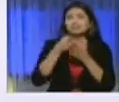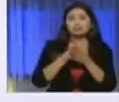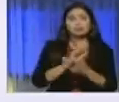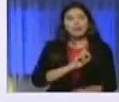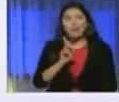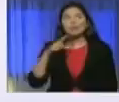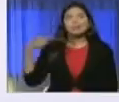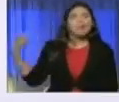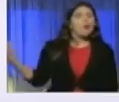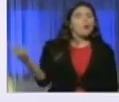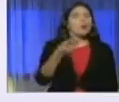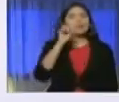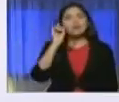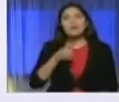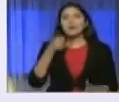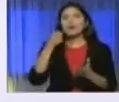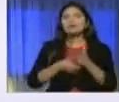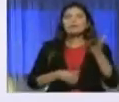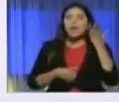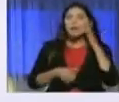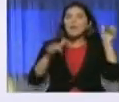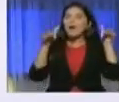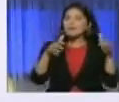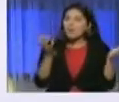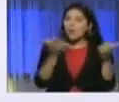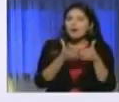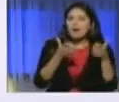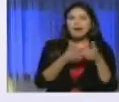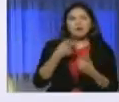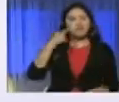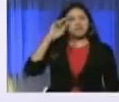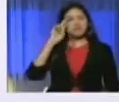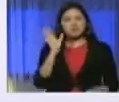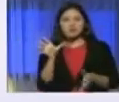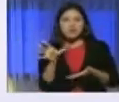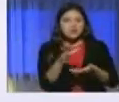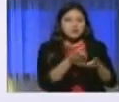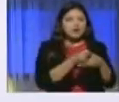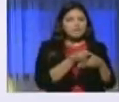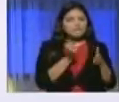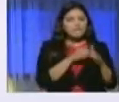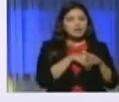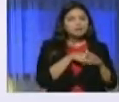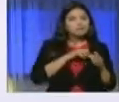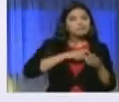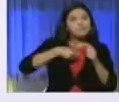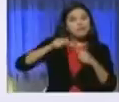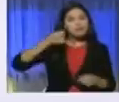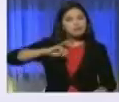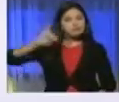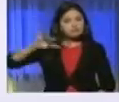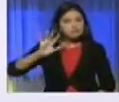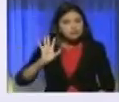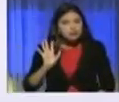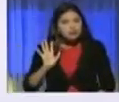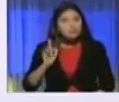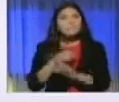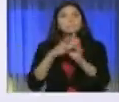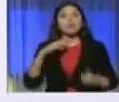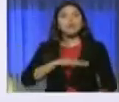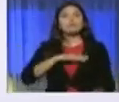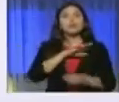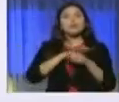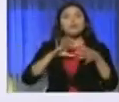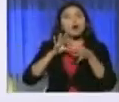en condiciones de una guerra, mafias bachaqueras, mafias peluconas. Y la gran misión de abastecimiento